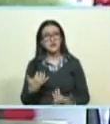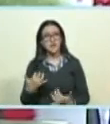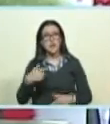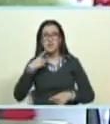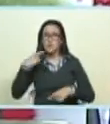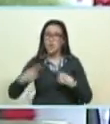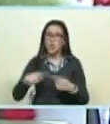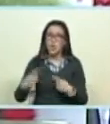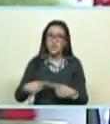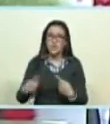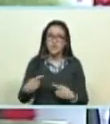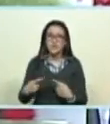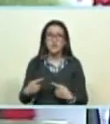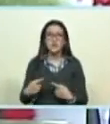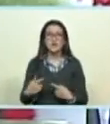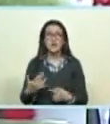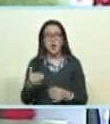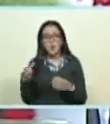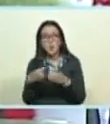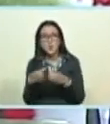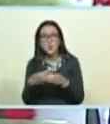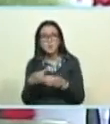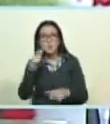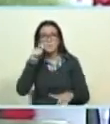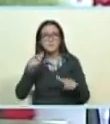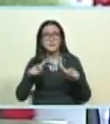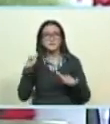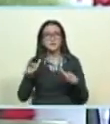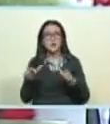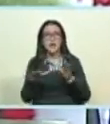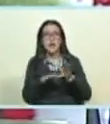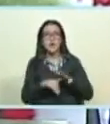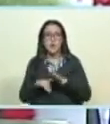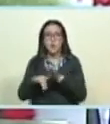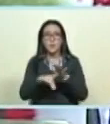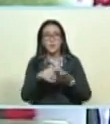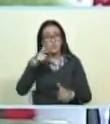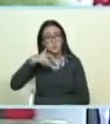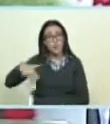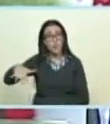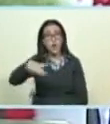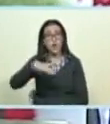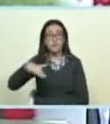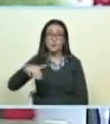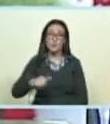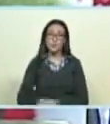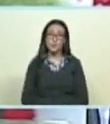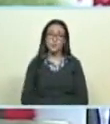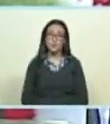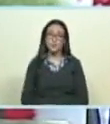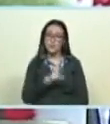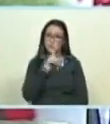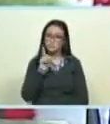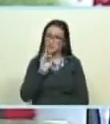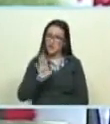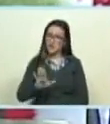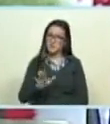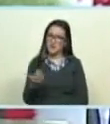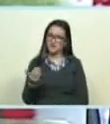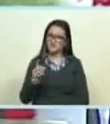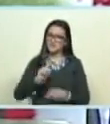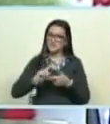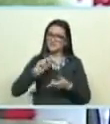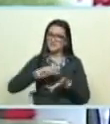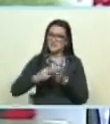todos los días hay un grupo de bandidos robándole al pueblo. ¿Cómo se llama eso?